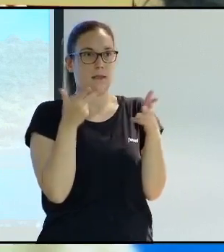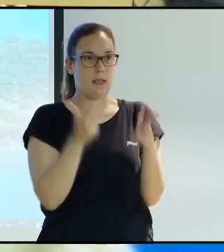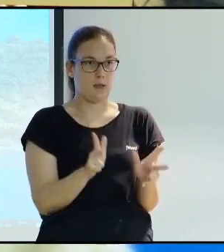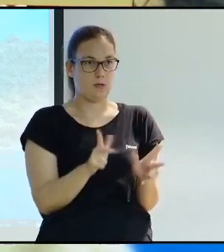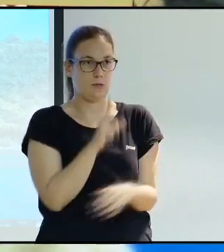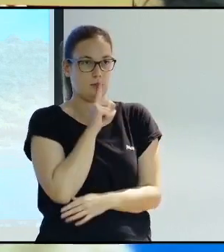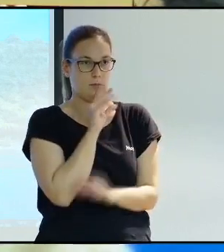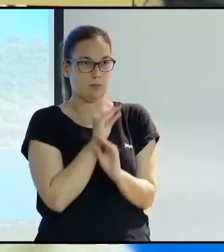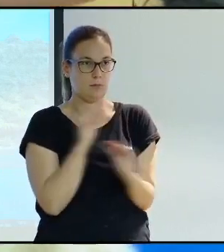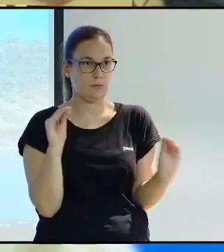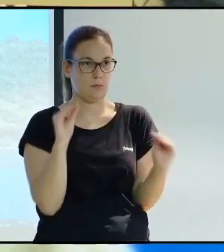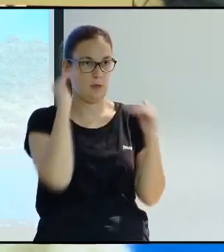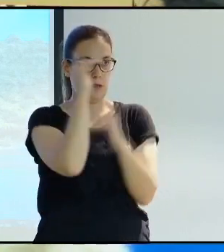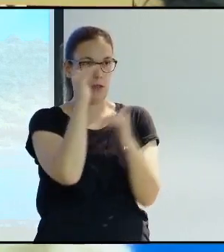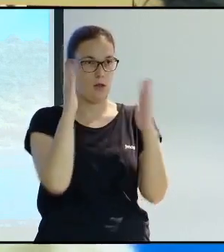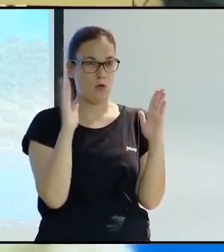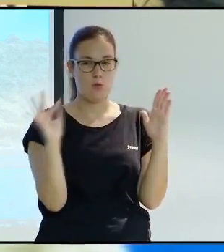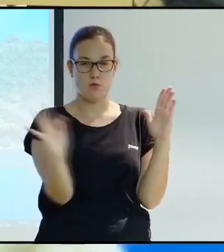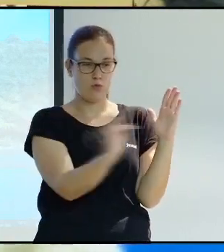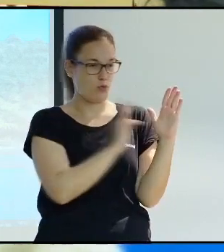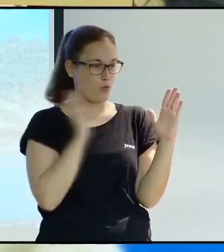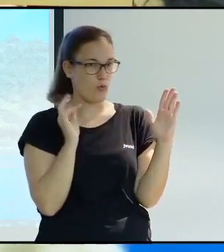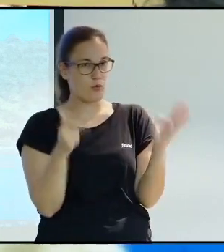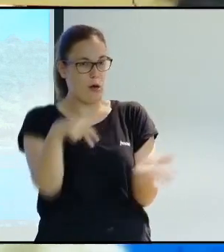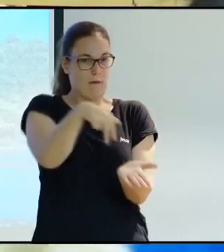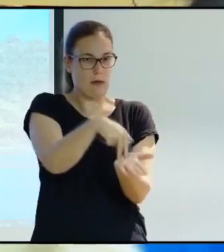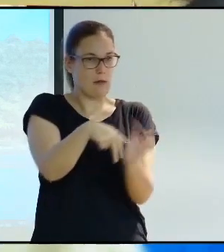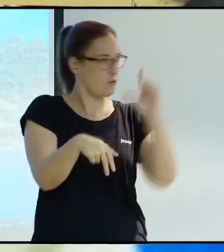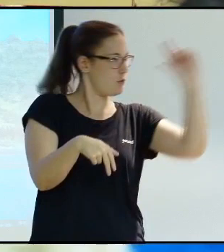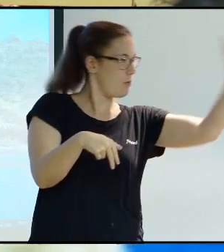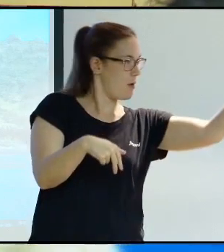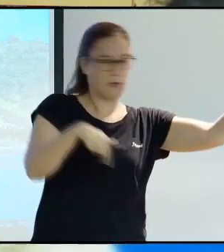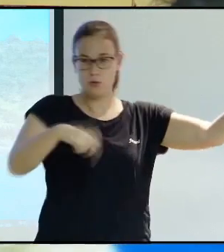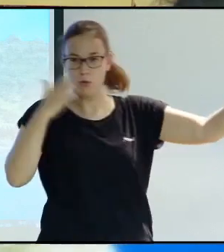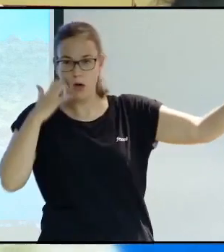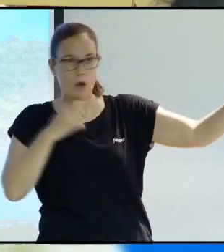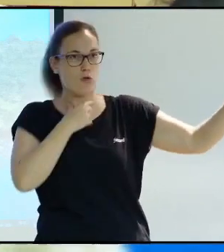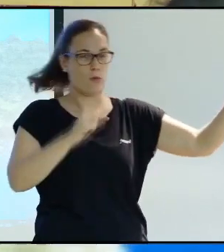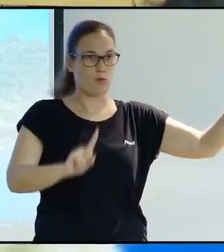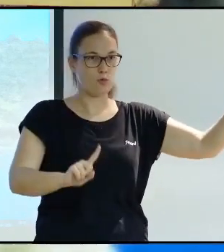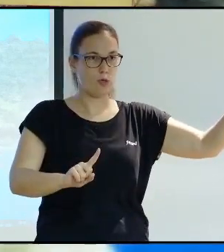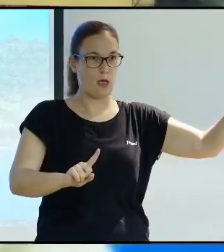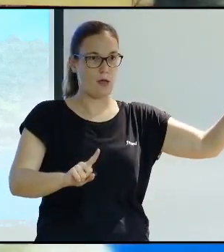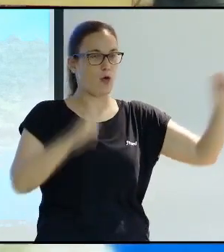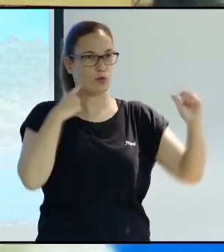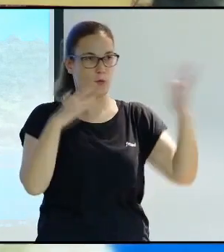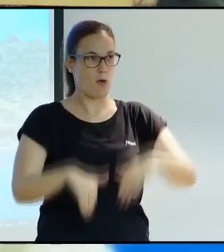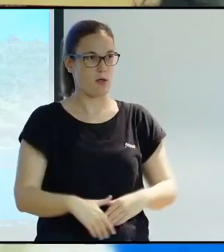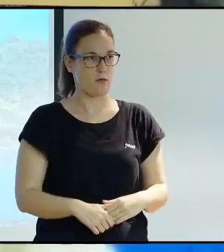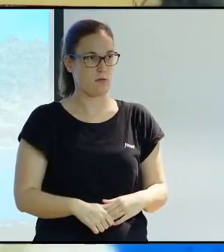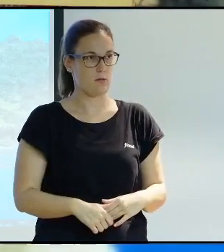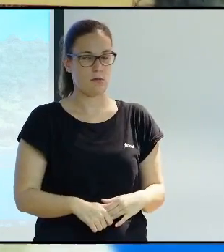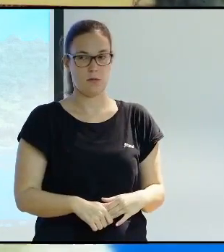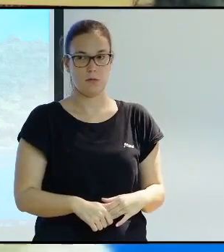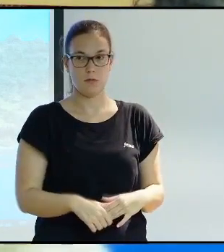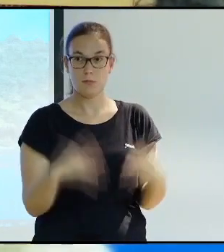calladitos, atendiendo, turnos y tal. Oye, levántate, el otro se va, esto es muy raro, no nos gusta, no estamos acostumbrados. No